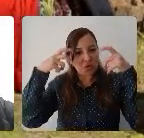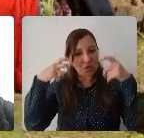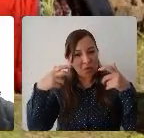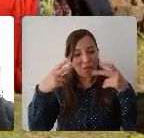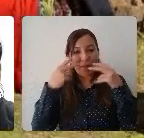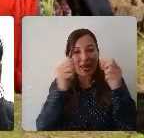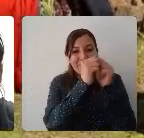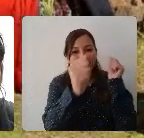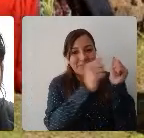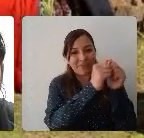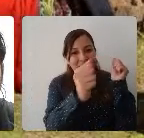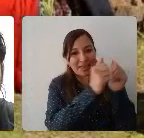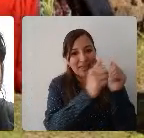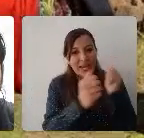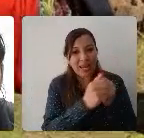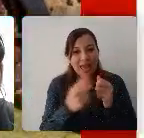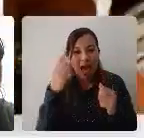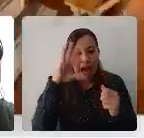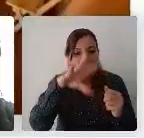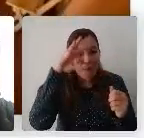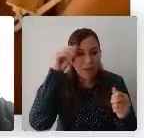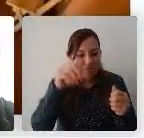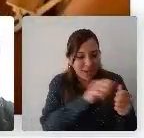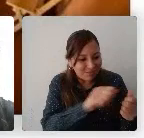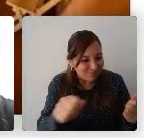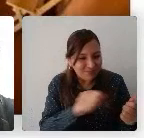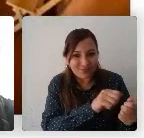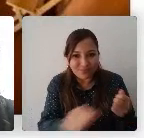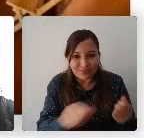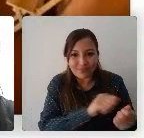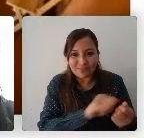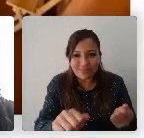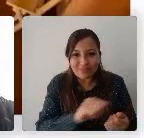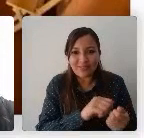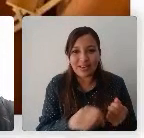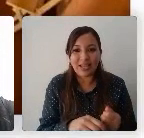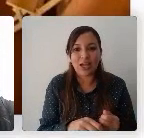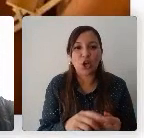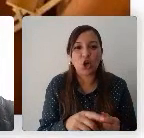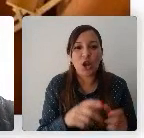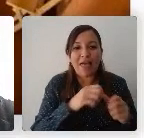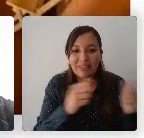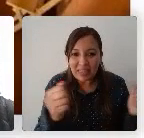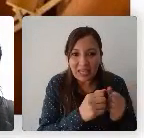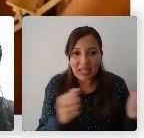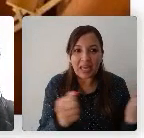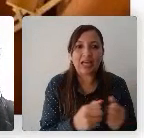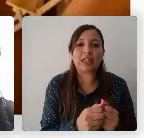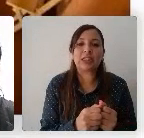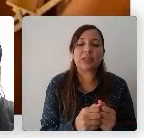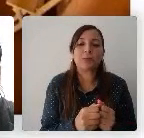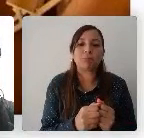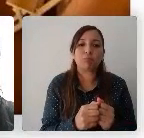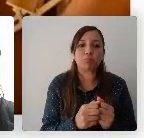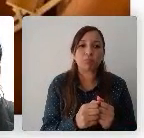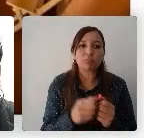de la mano con cada uno de los emprendimientos, y esto es lo que nos ofrece justamente el destino, en este caso, de